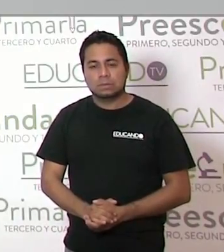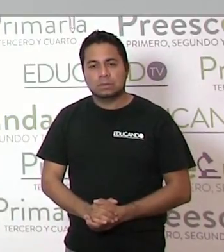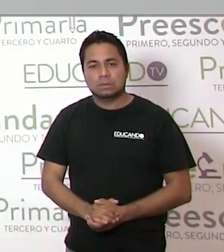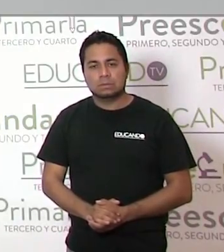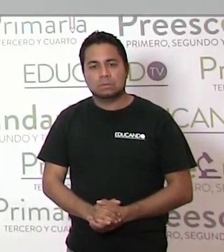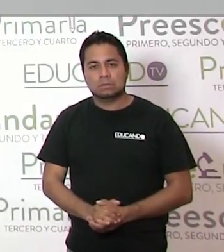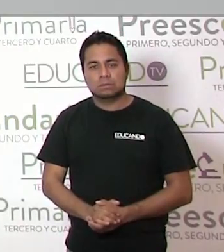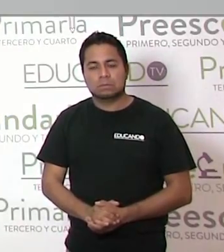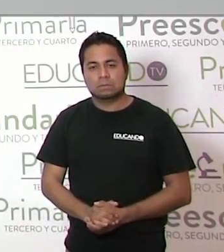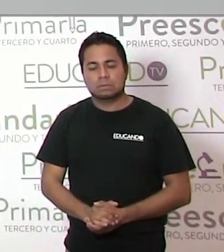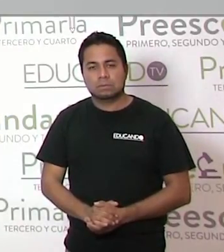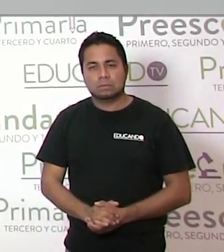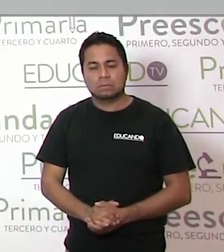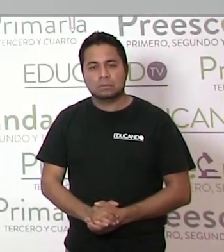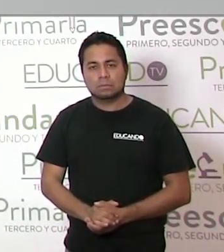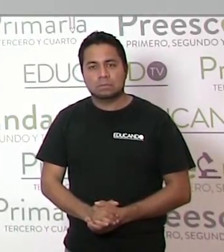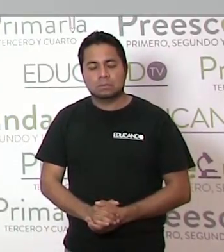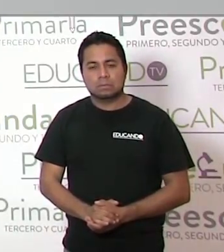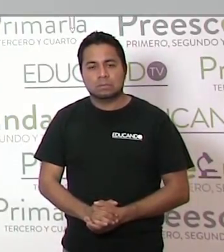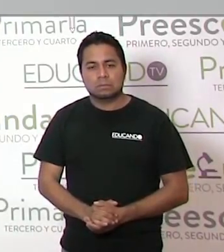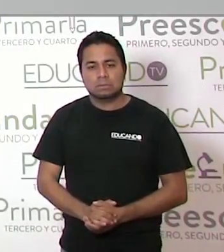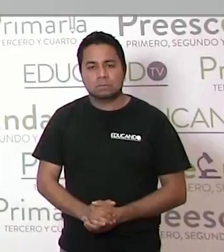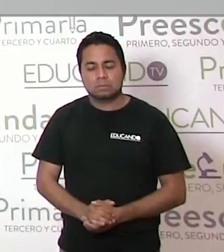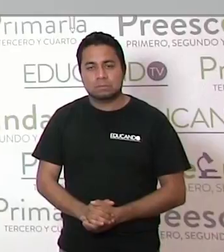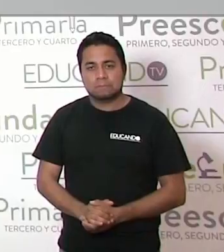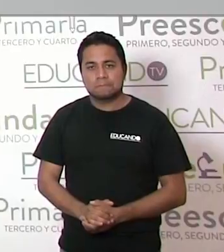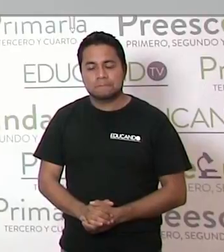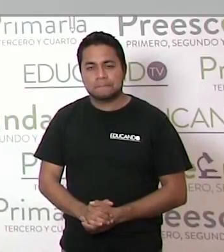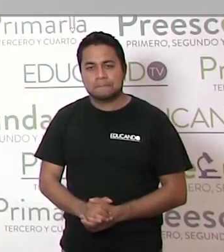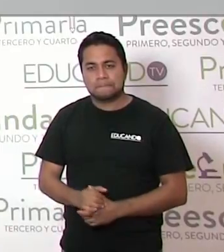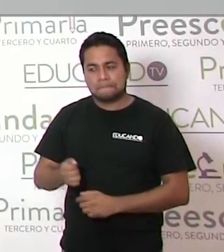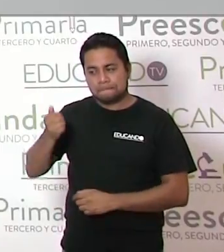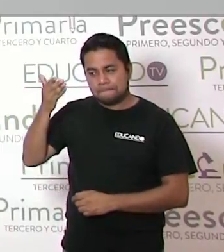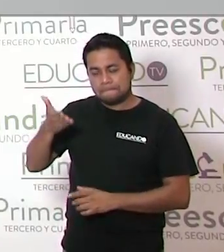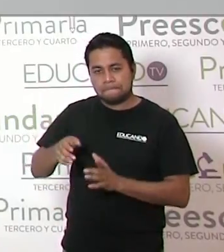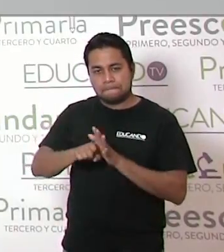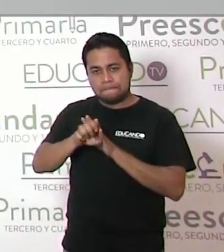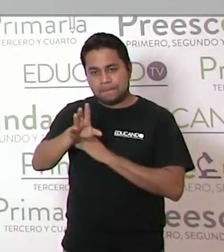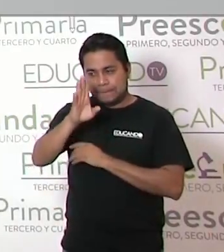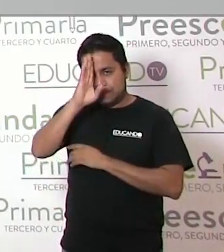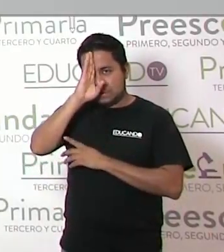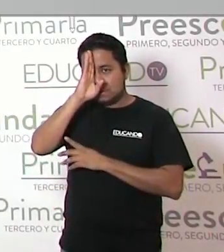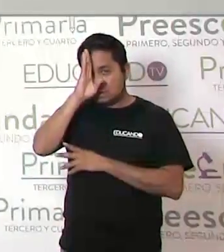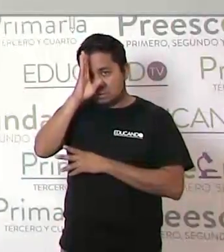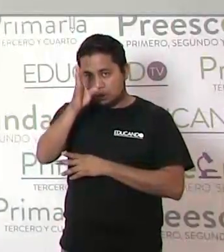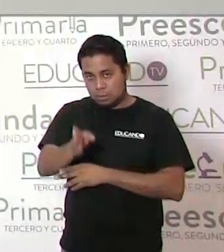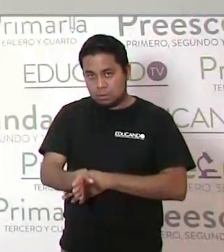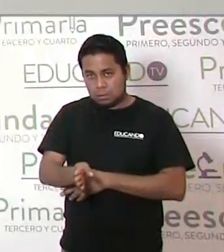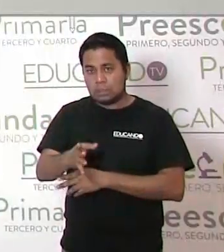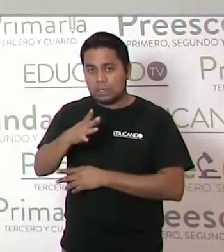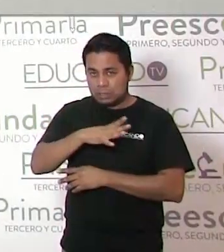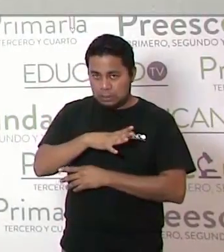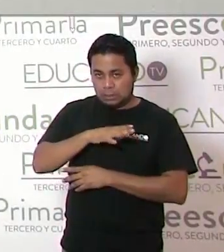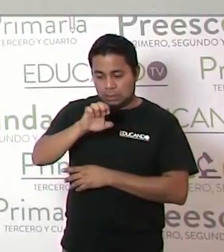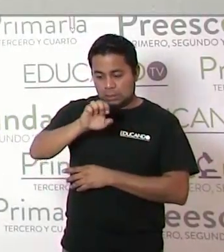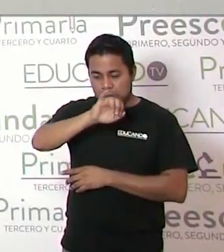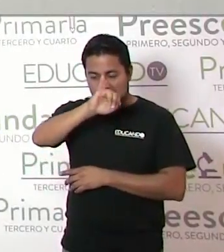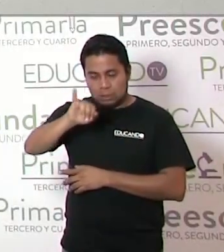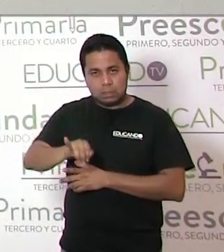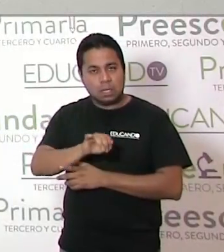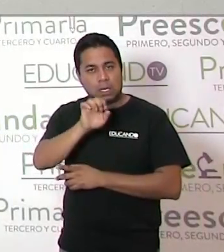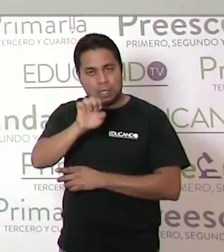Como quedamos aquí en la línea recta es el eje.